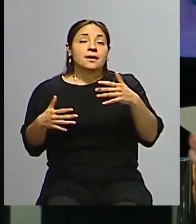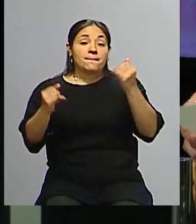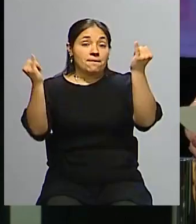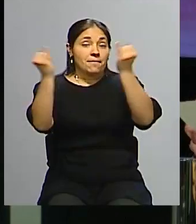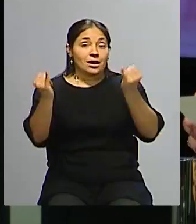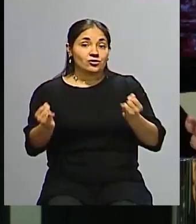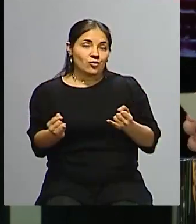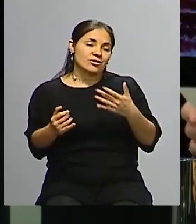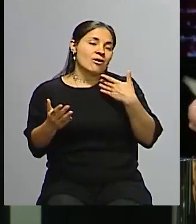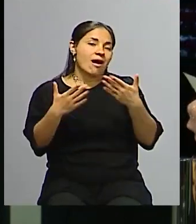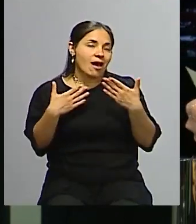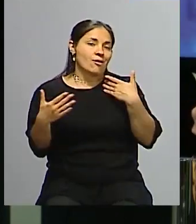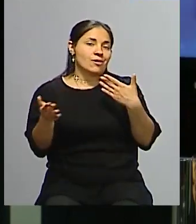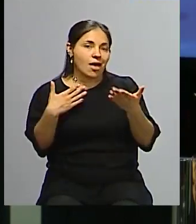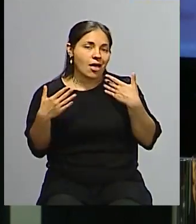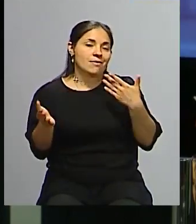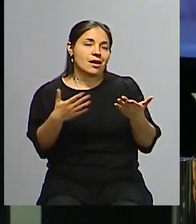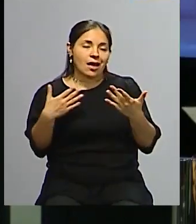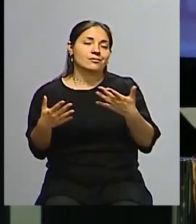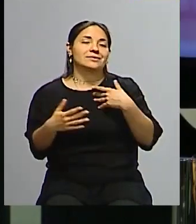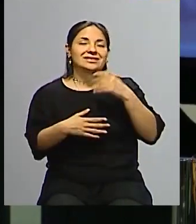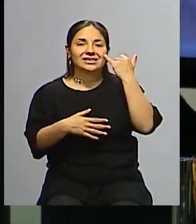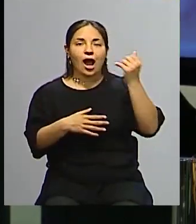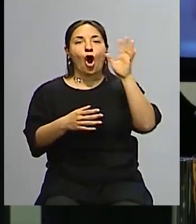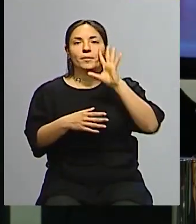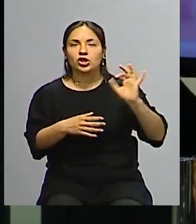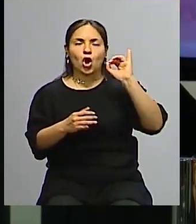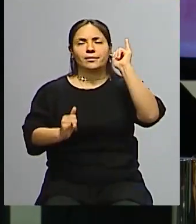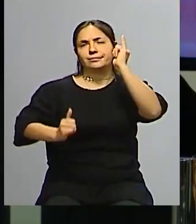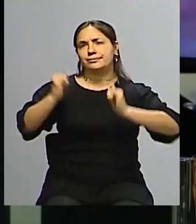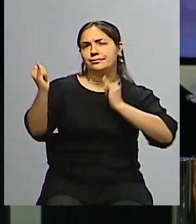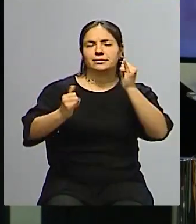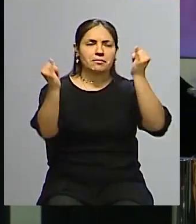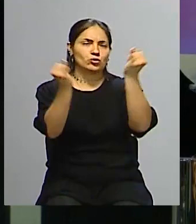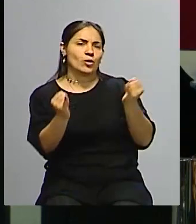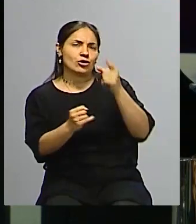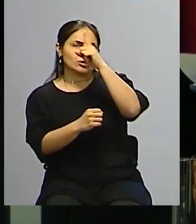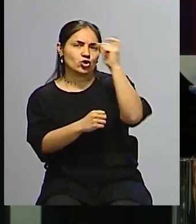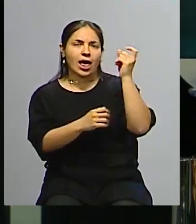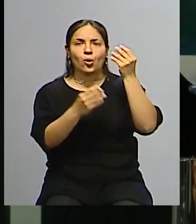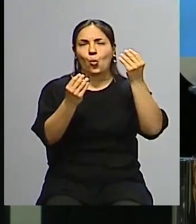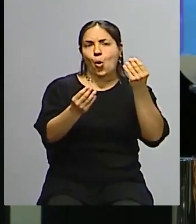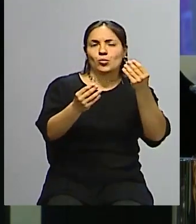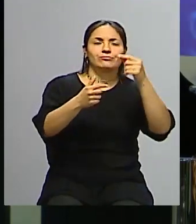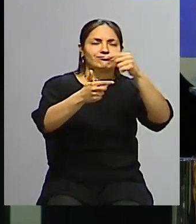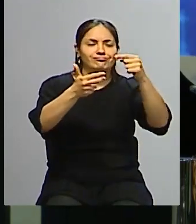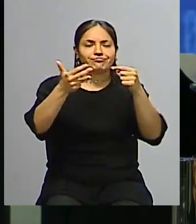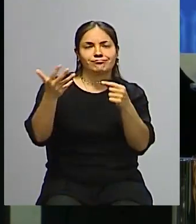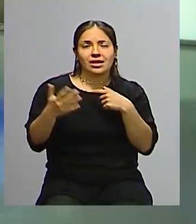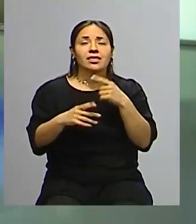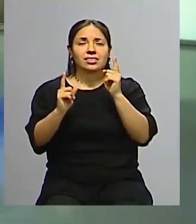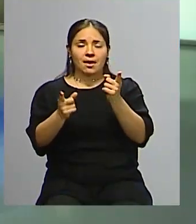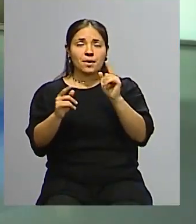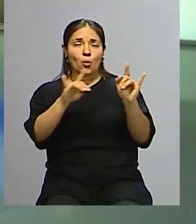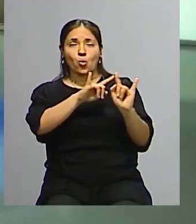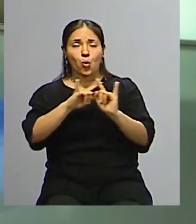habla mucho, ¿no? Cuando se hace el presupuesto ya estamos hablando del presupuesto, el presupuesto nacional, cuáles van a ser las variables, se publican en las